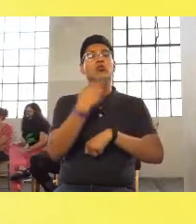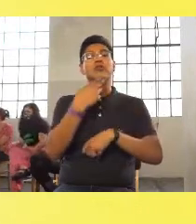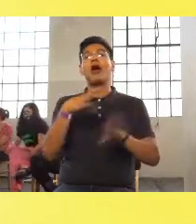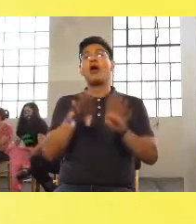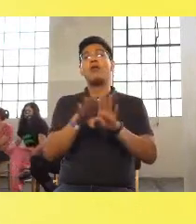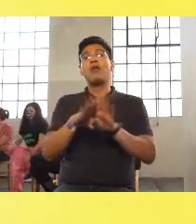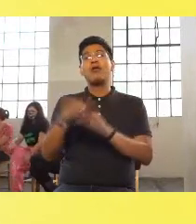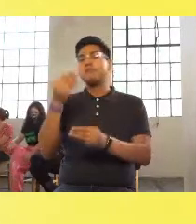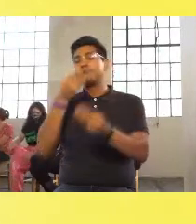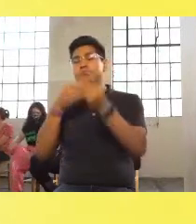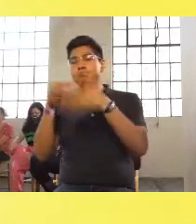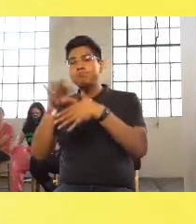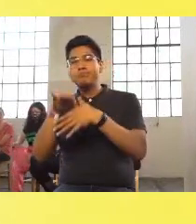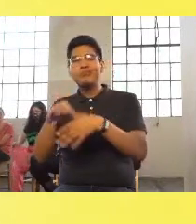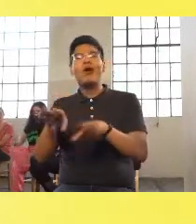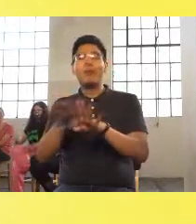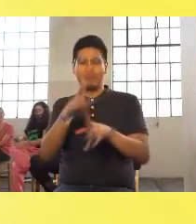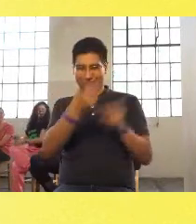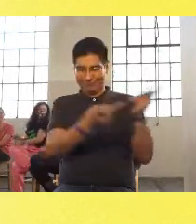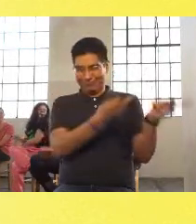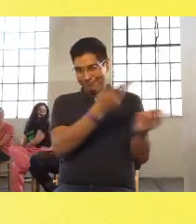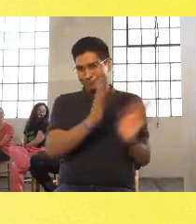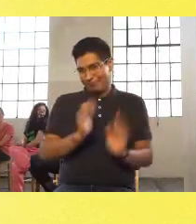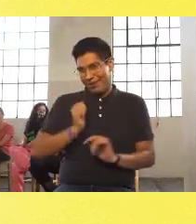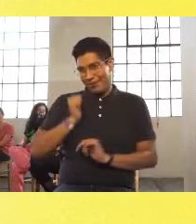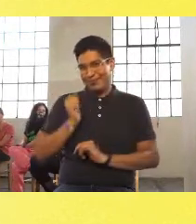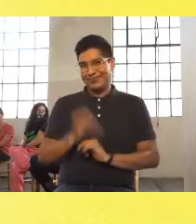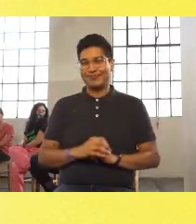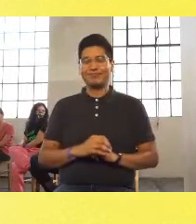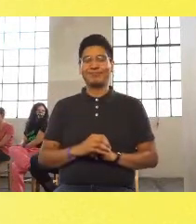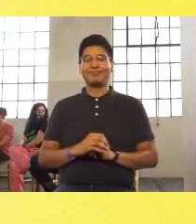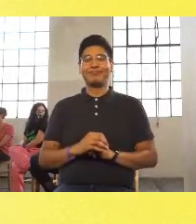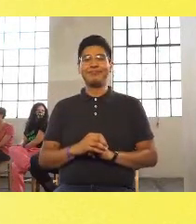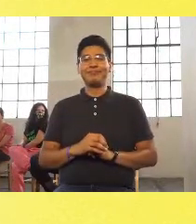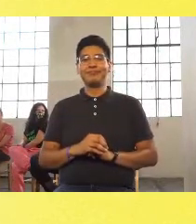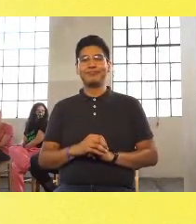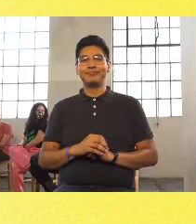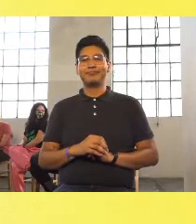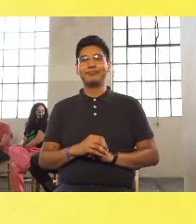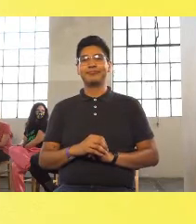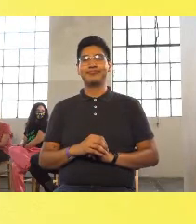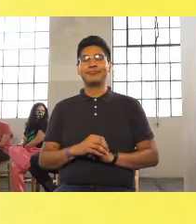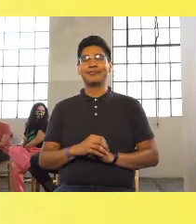ver ahí, comadres, vamos a ver qué onda. Yo todavía lo estoy pensando.